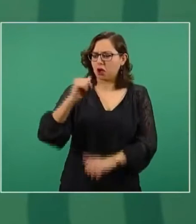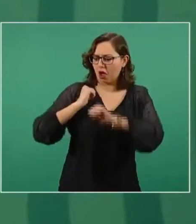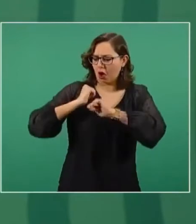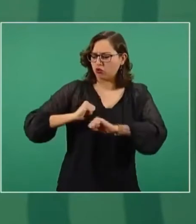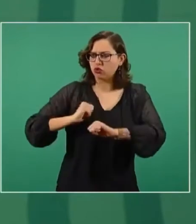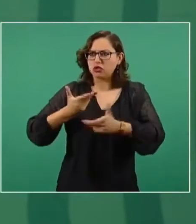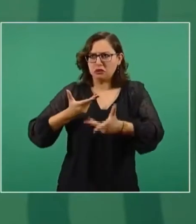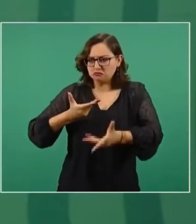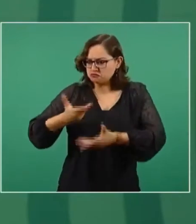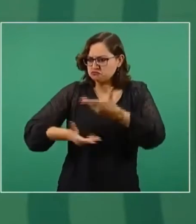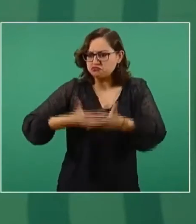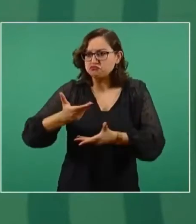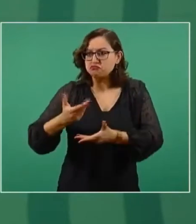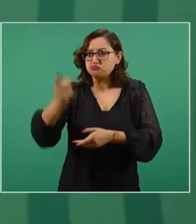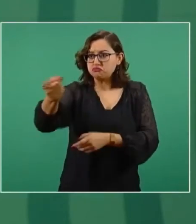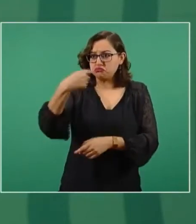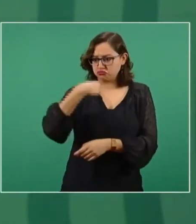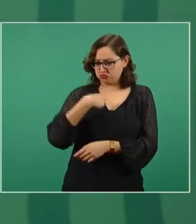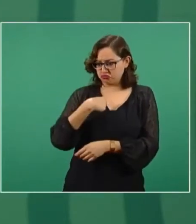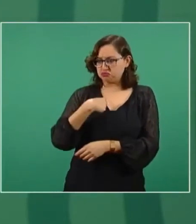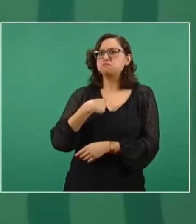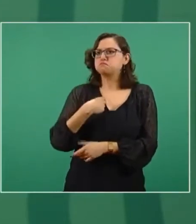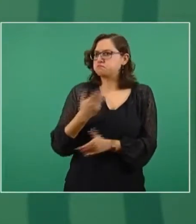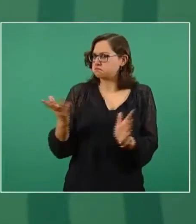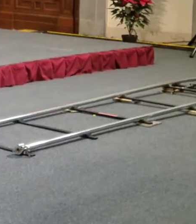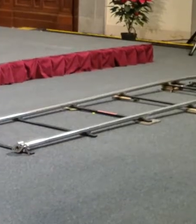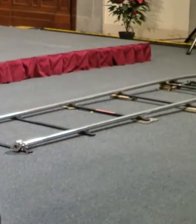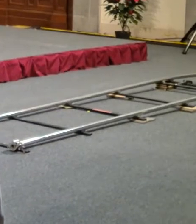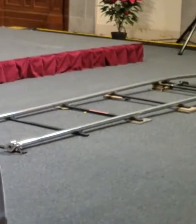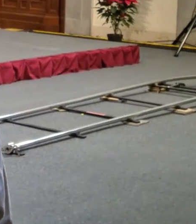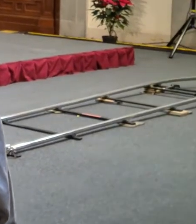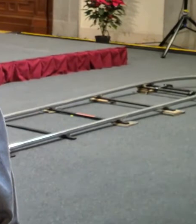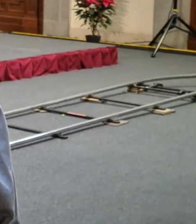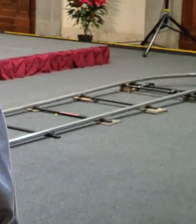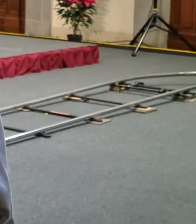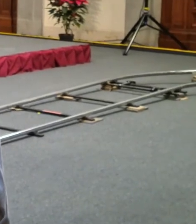que sea necesario, en aquello que me requieran. Y estar siempre presente en todo. Para